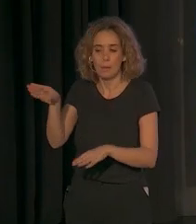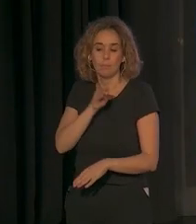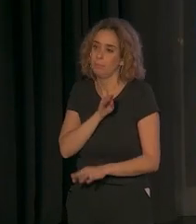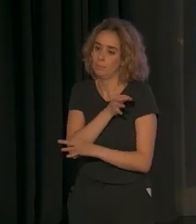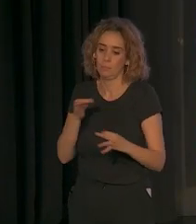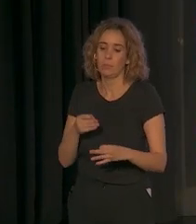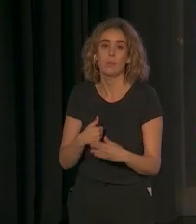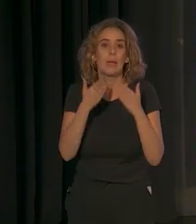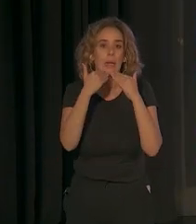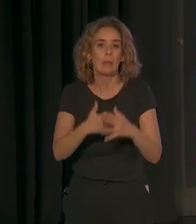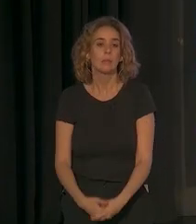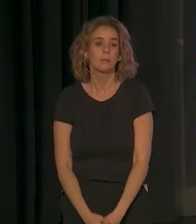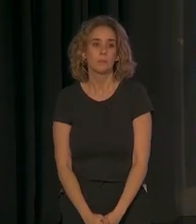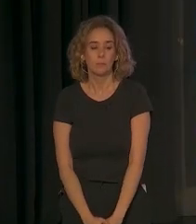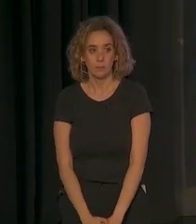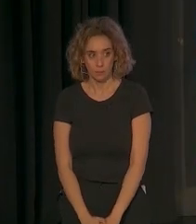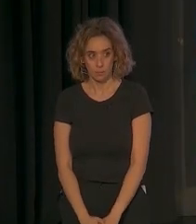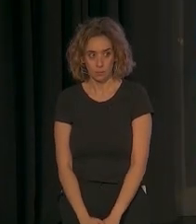it. Thank you.